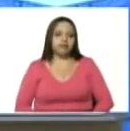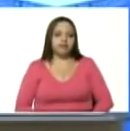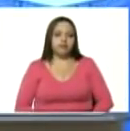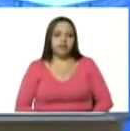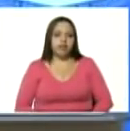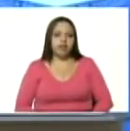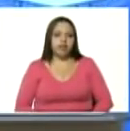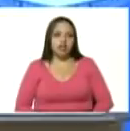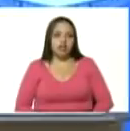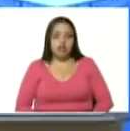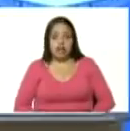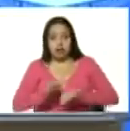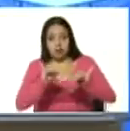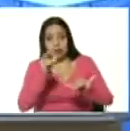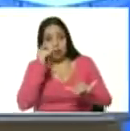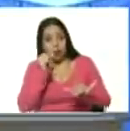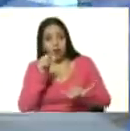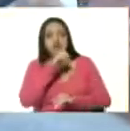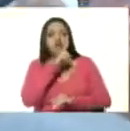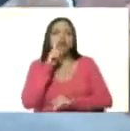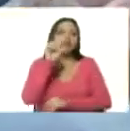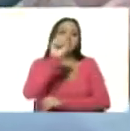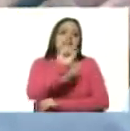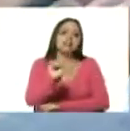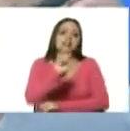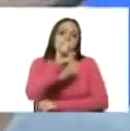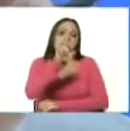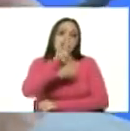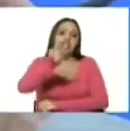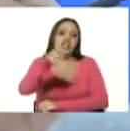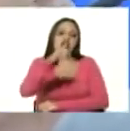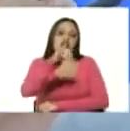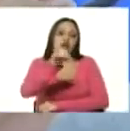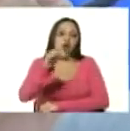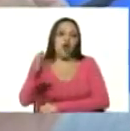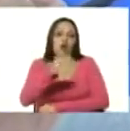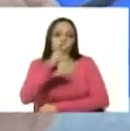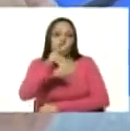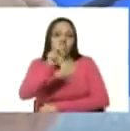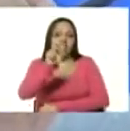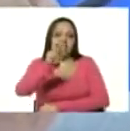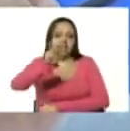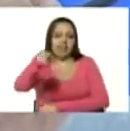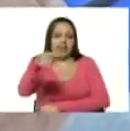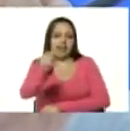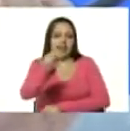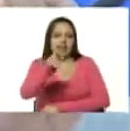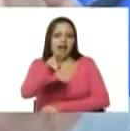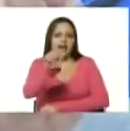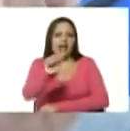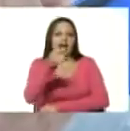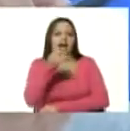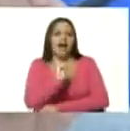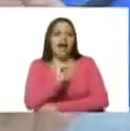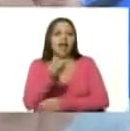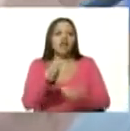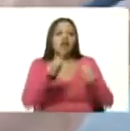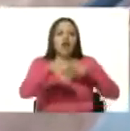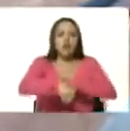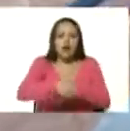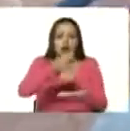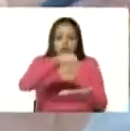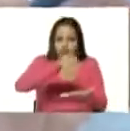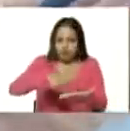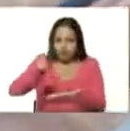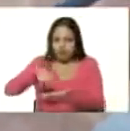bien, este sujeto, llamado Sergio Vergara, es el signatario de ese contrato brutal, de ese